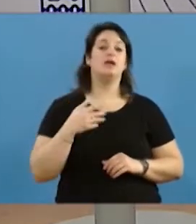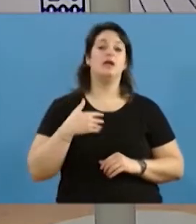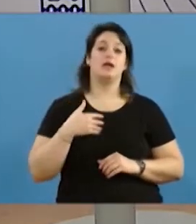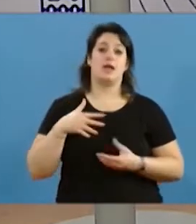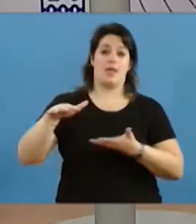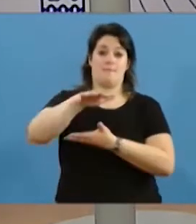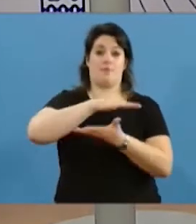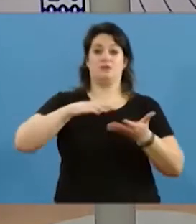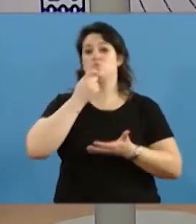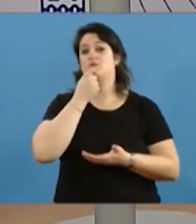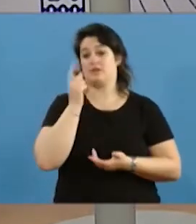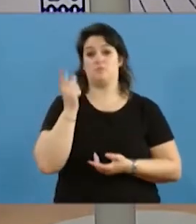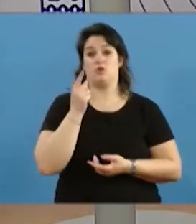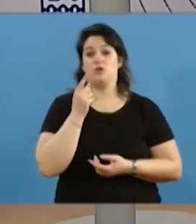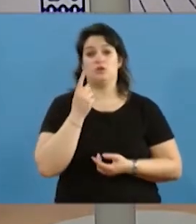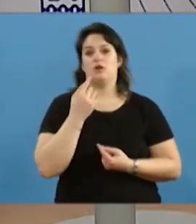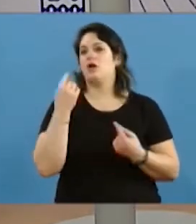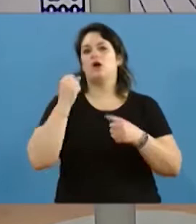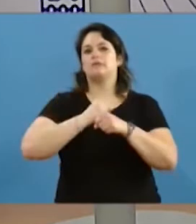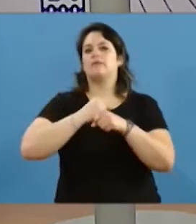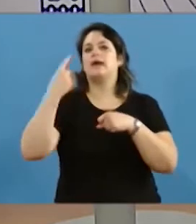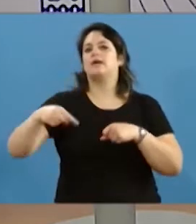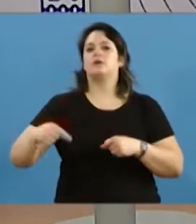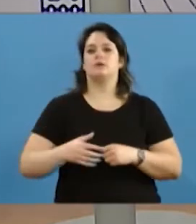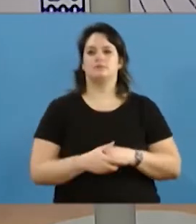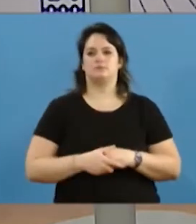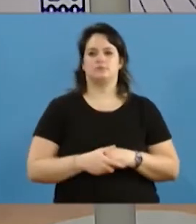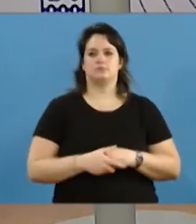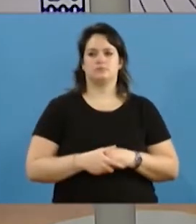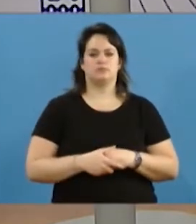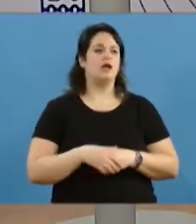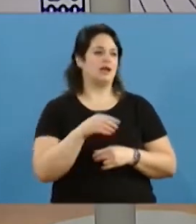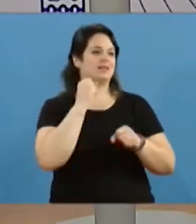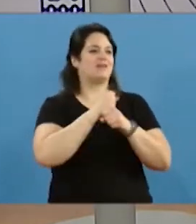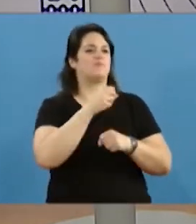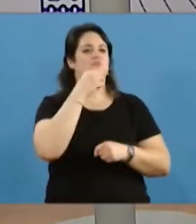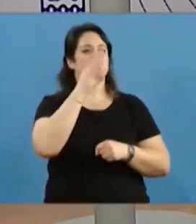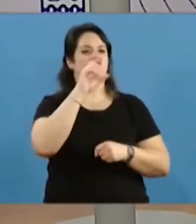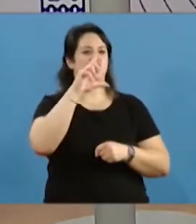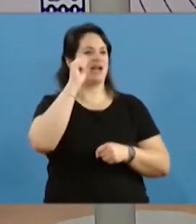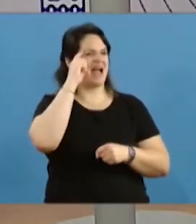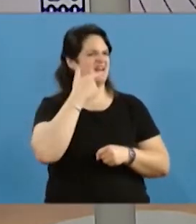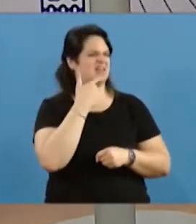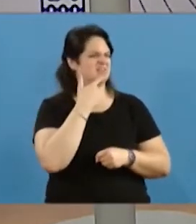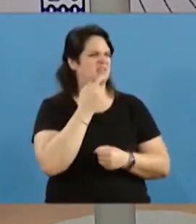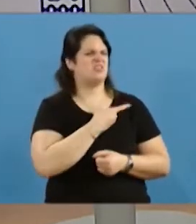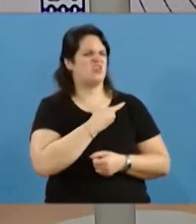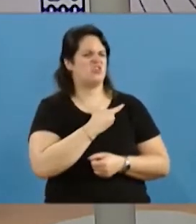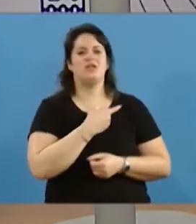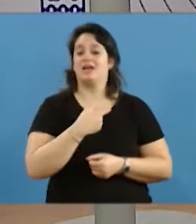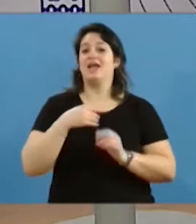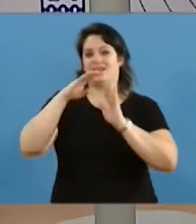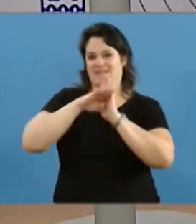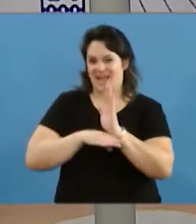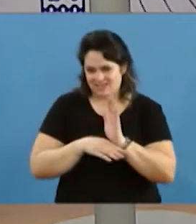en este caso, ¿con qué trabajamos? ¿Con un? Con las vocales. Vocales. ¿Pero de las vocales de dónde las sacamos? De un